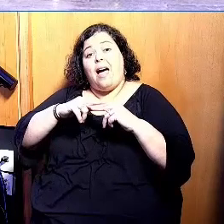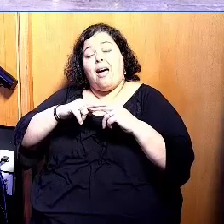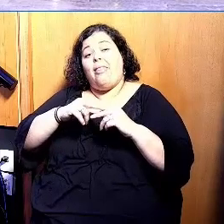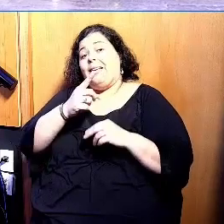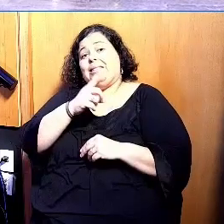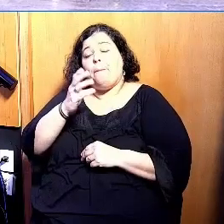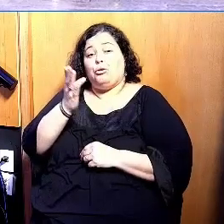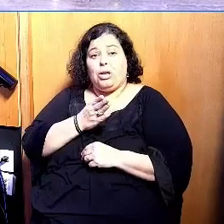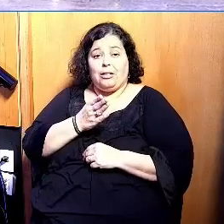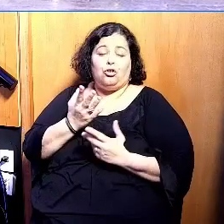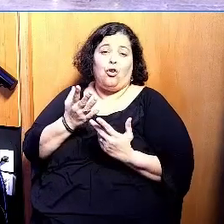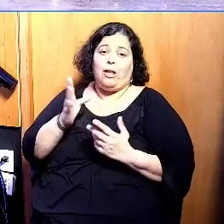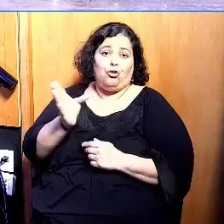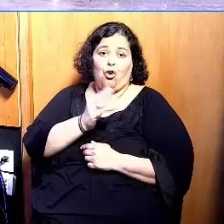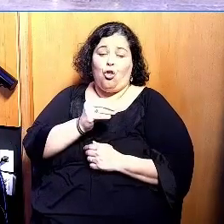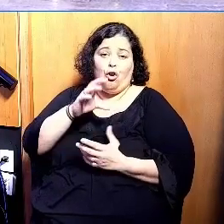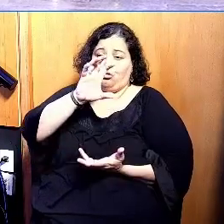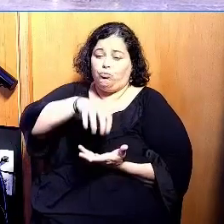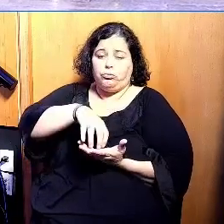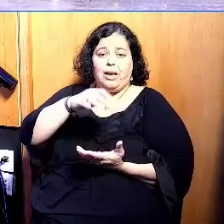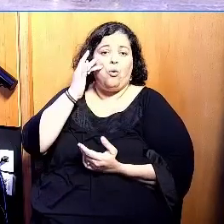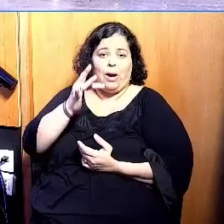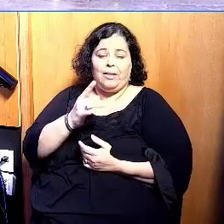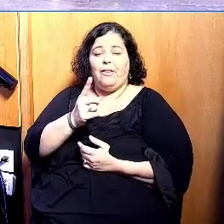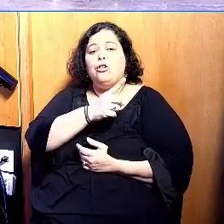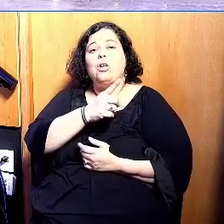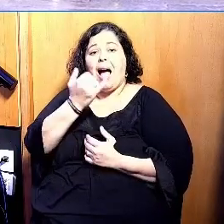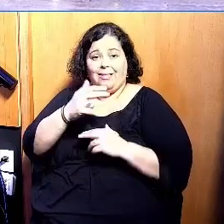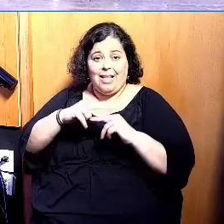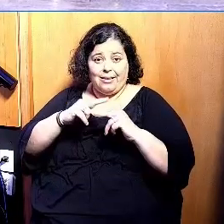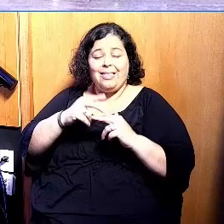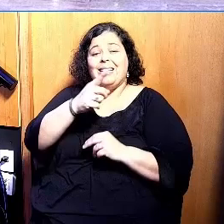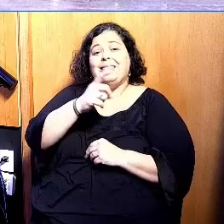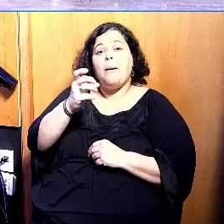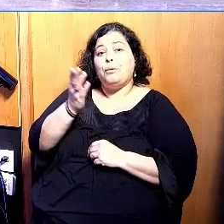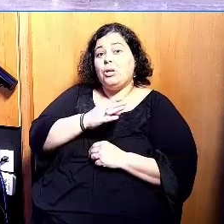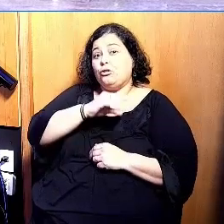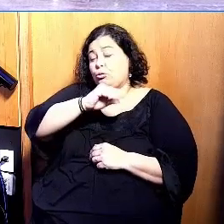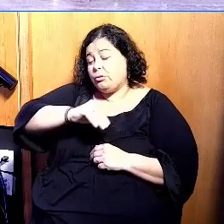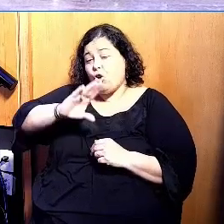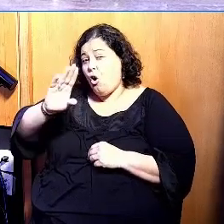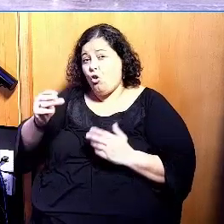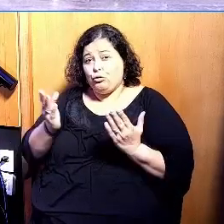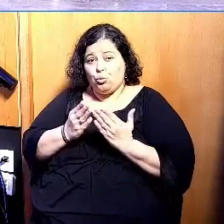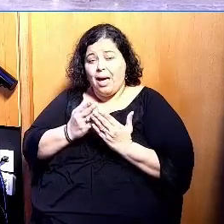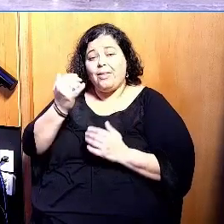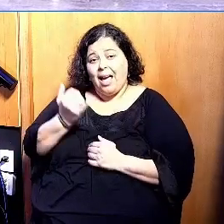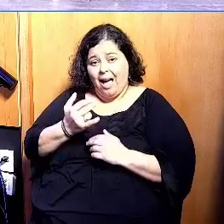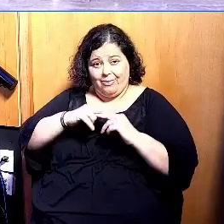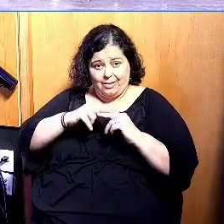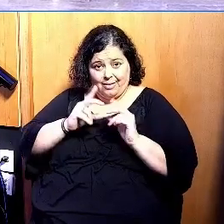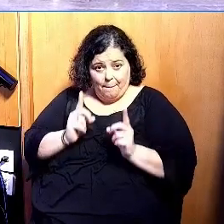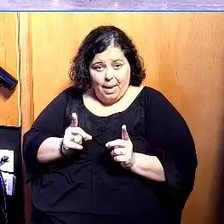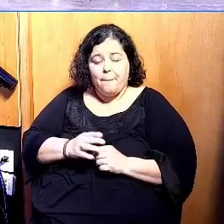educativos conectados a Internet, el 100% de la matrícula con banda ancha, y después implementamos la